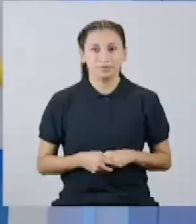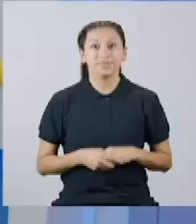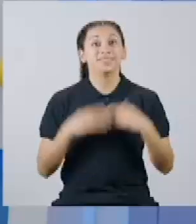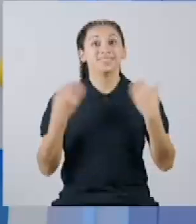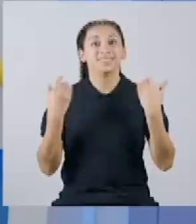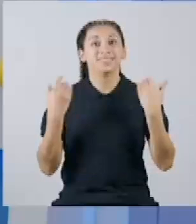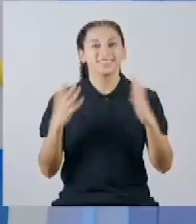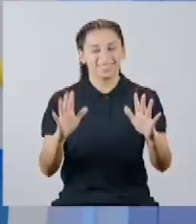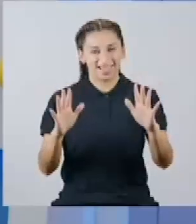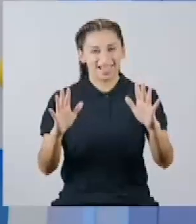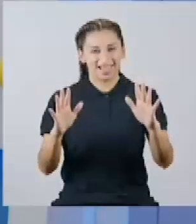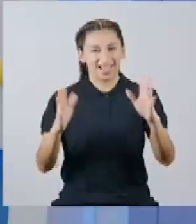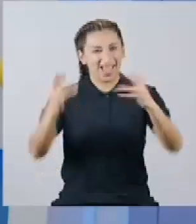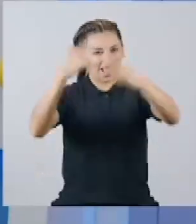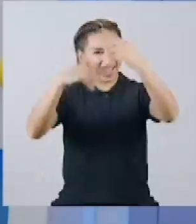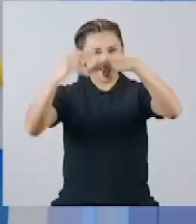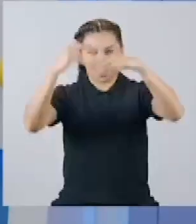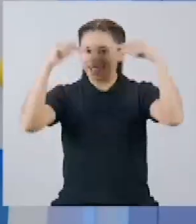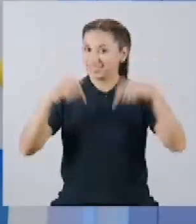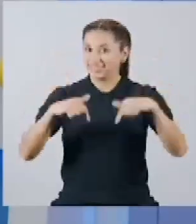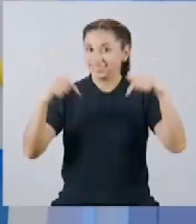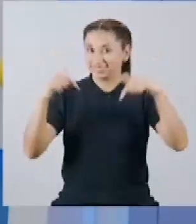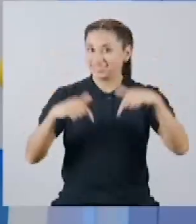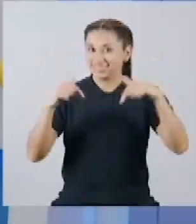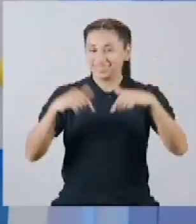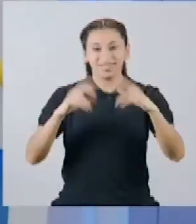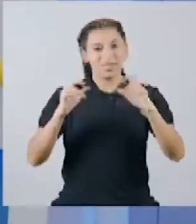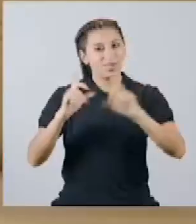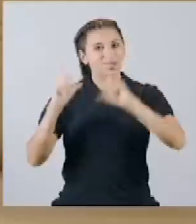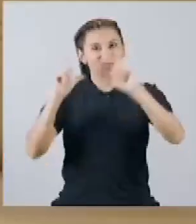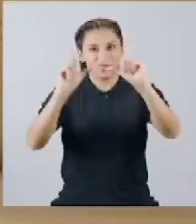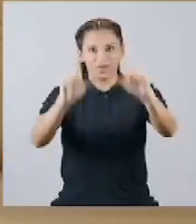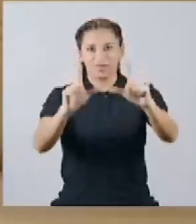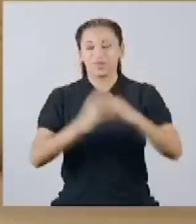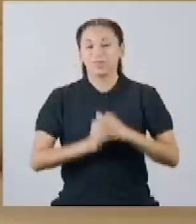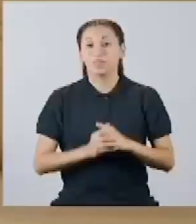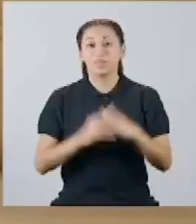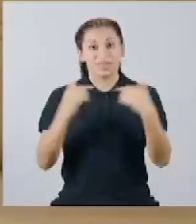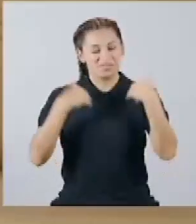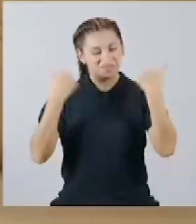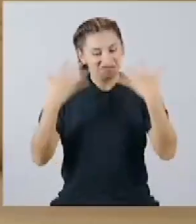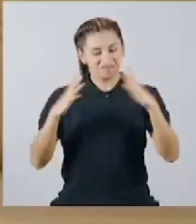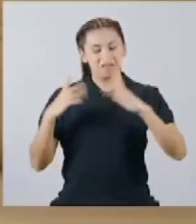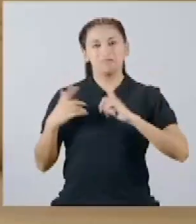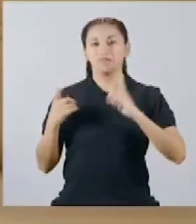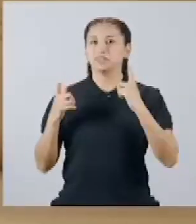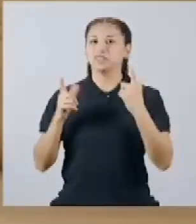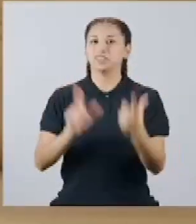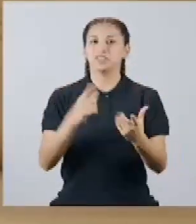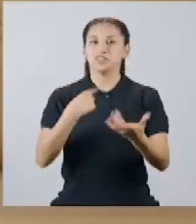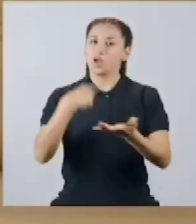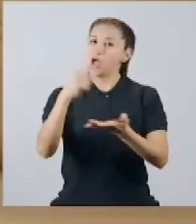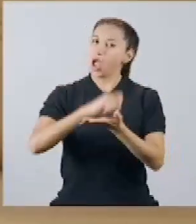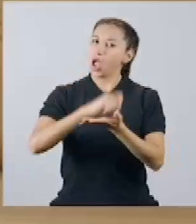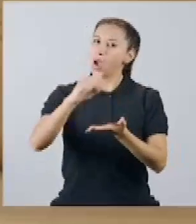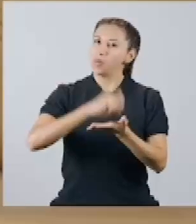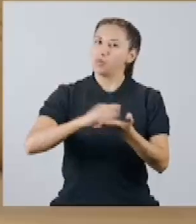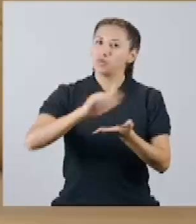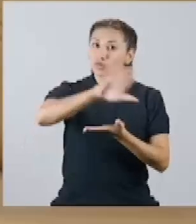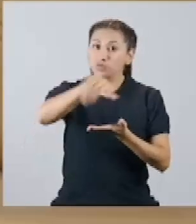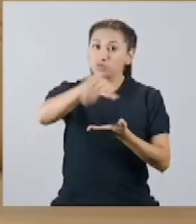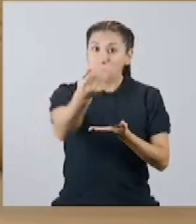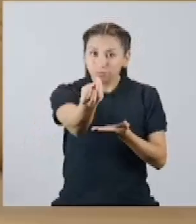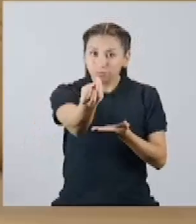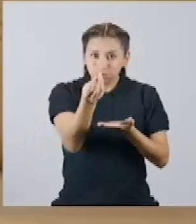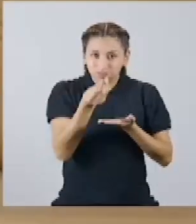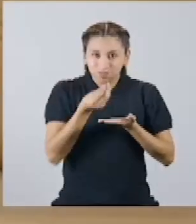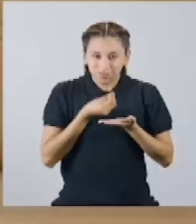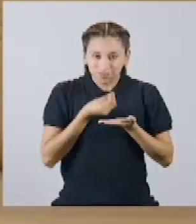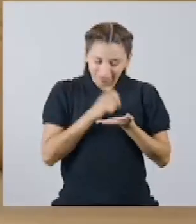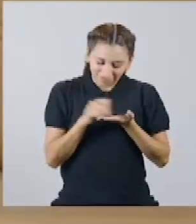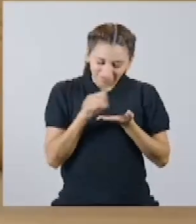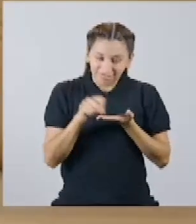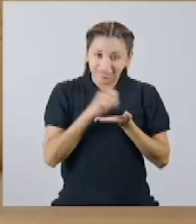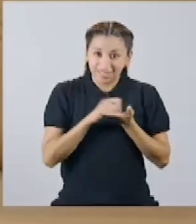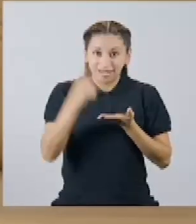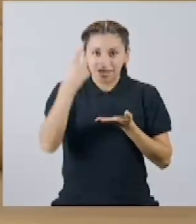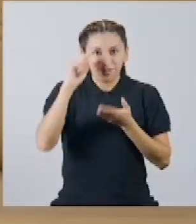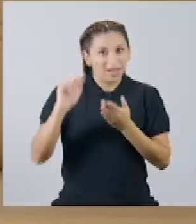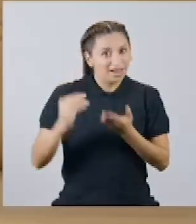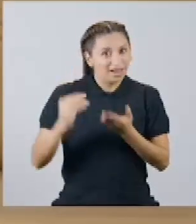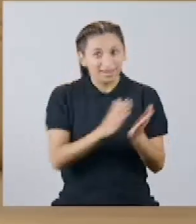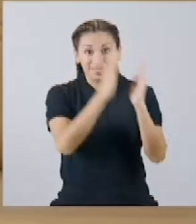Y estamos de vuelta en el programa. Ya estoy listo para apuntar todas las técnicas que usaremos para la